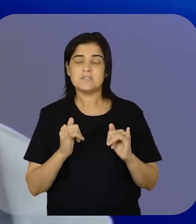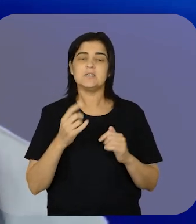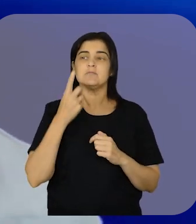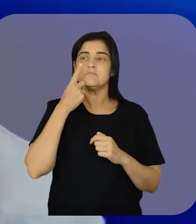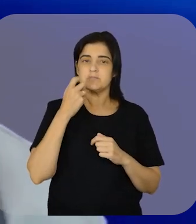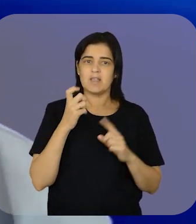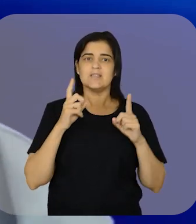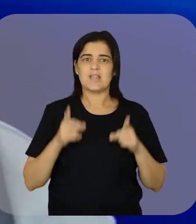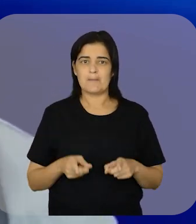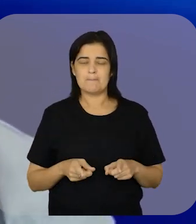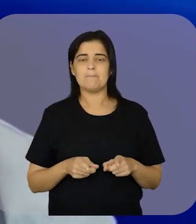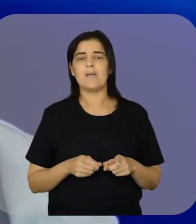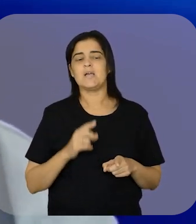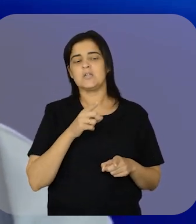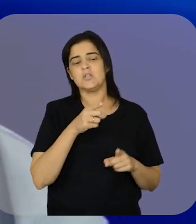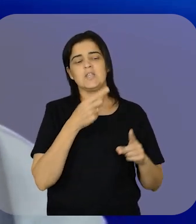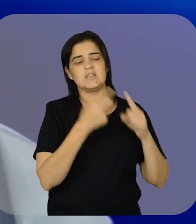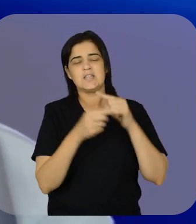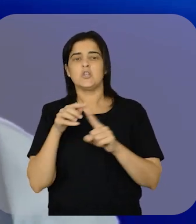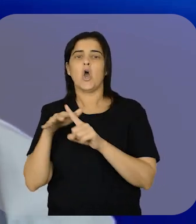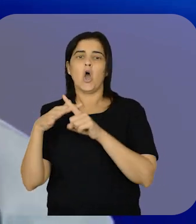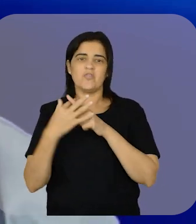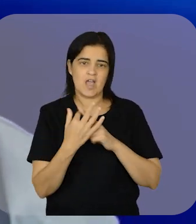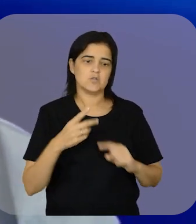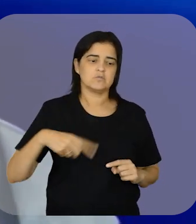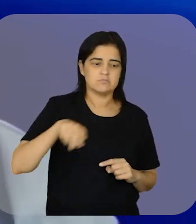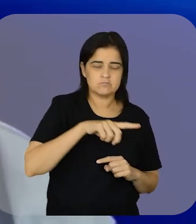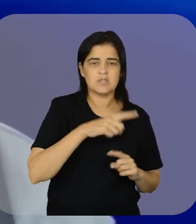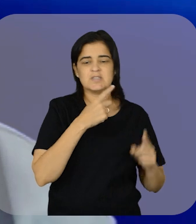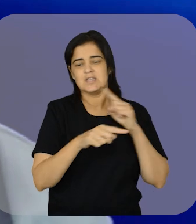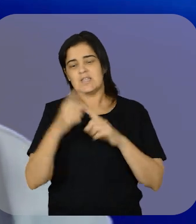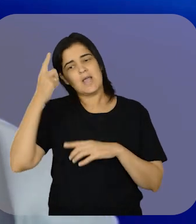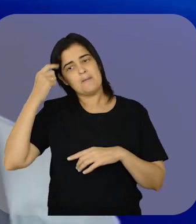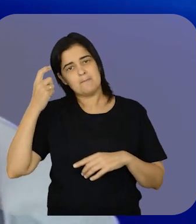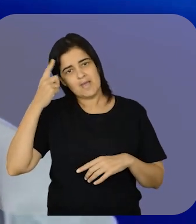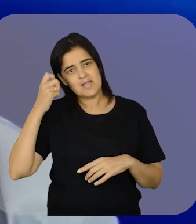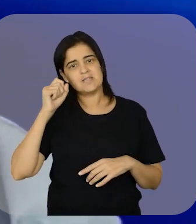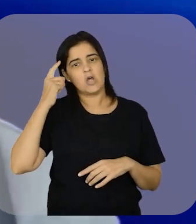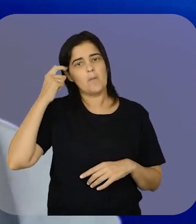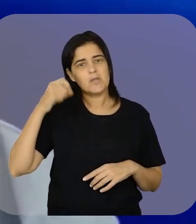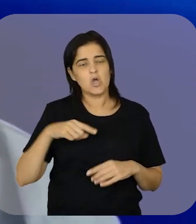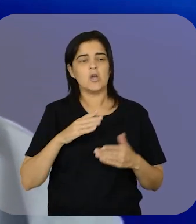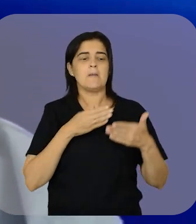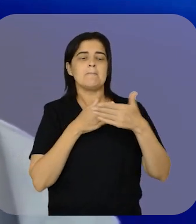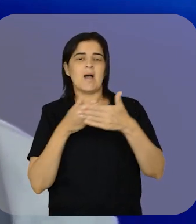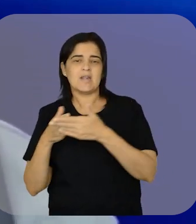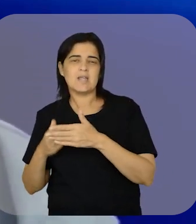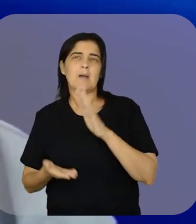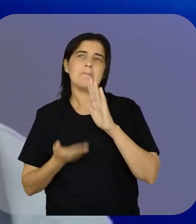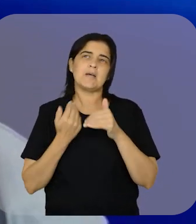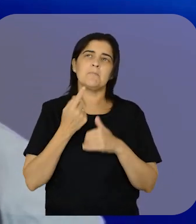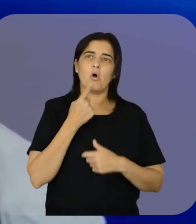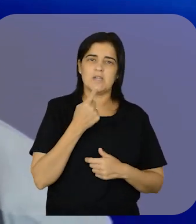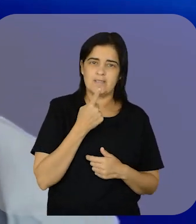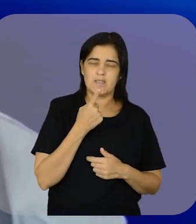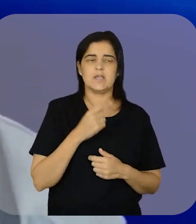identificar también en sus distintos contextos y en sus experiencias y opiniones barreras de tipo principalmente